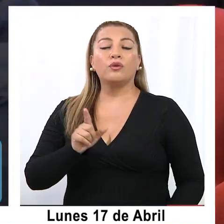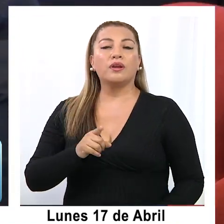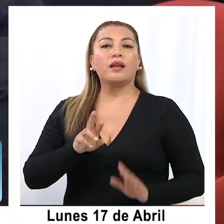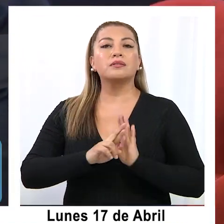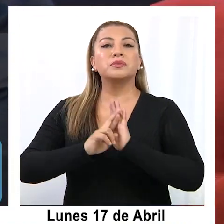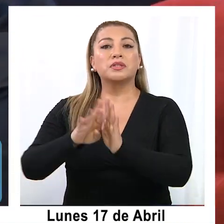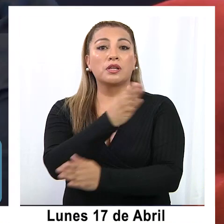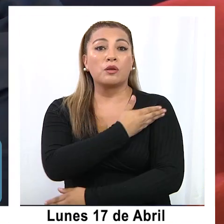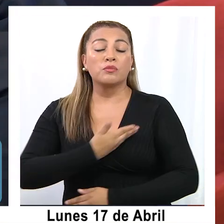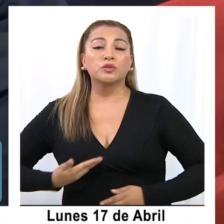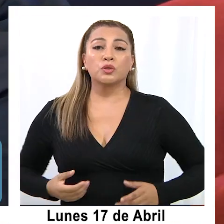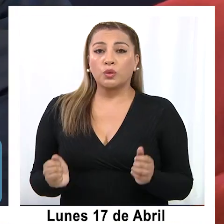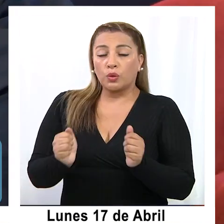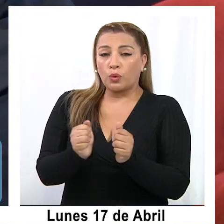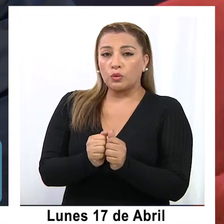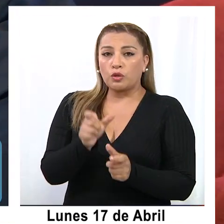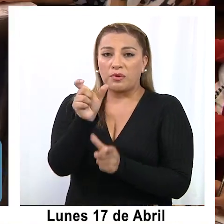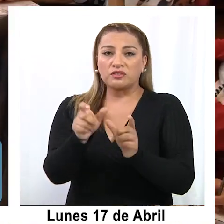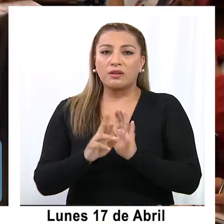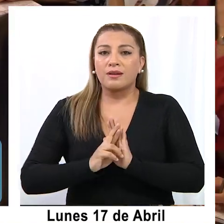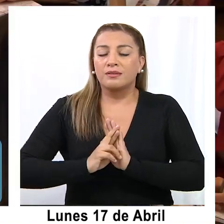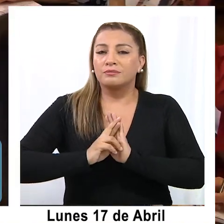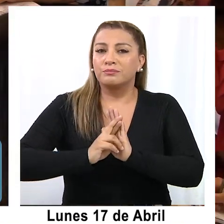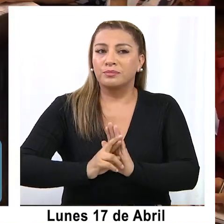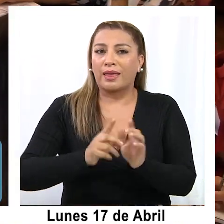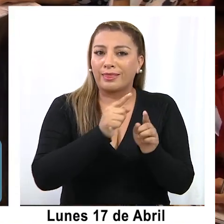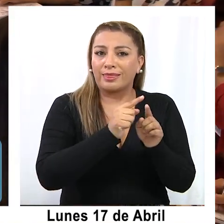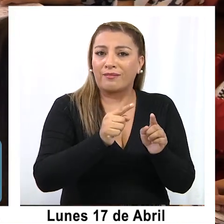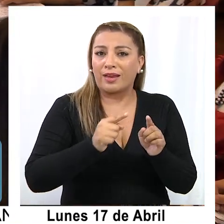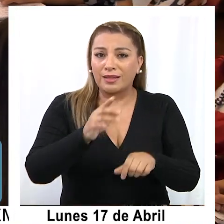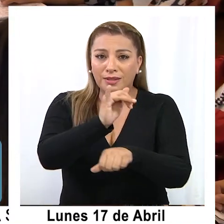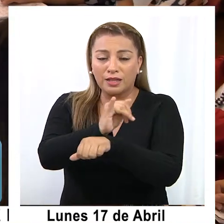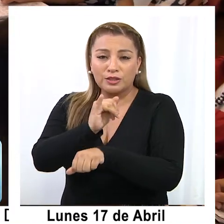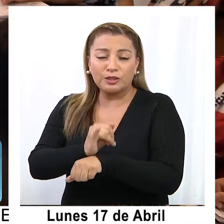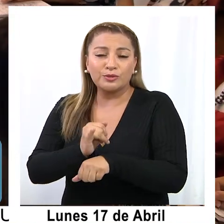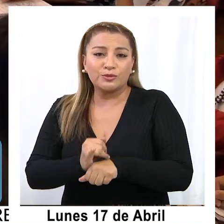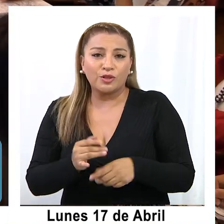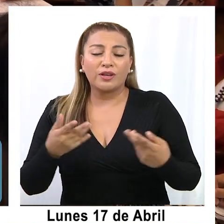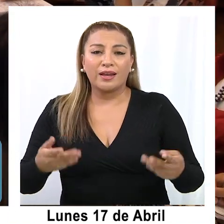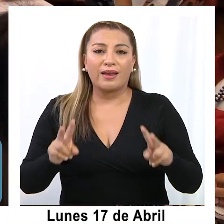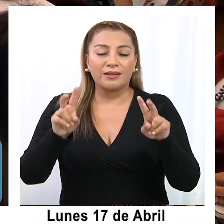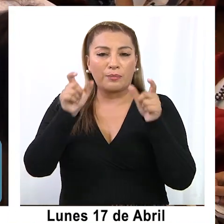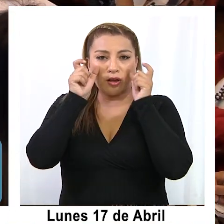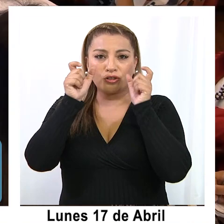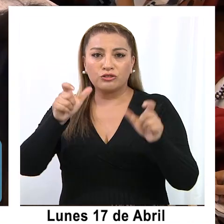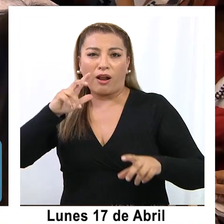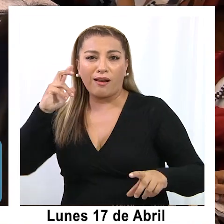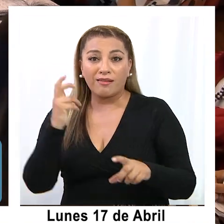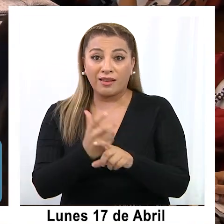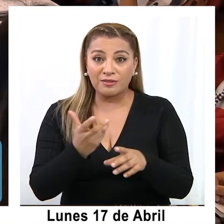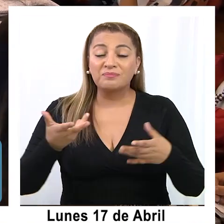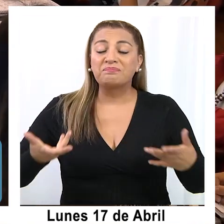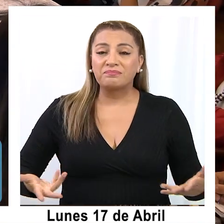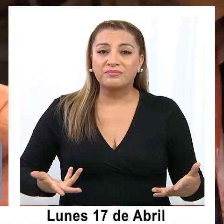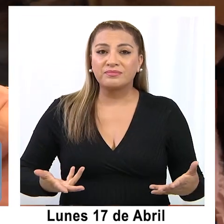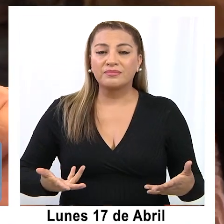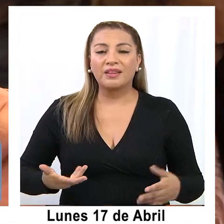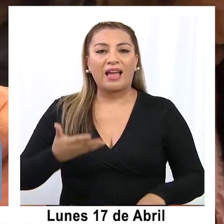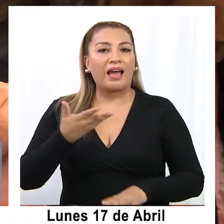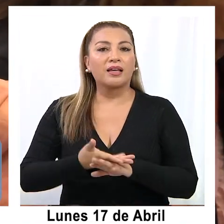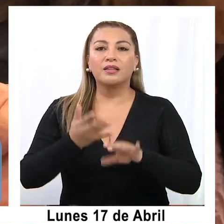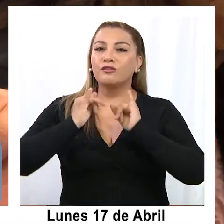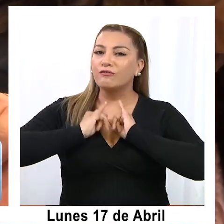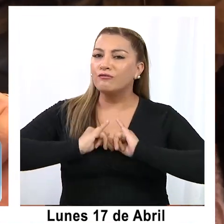presidencial, acompañado de representantes de todas las instituciones vinculadas al control de la delincuencia, entregó